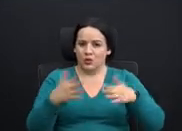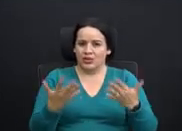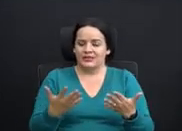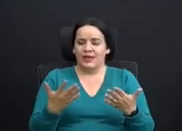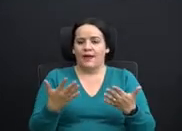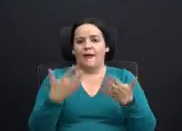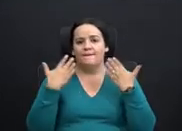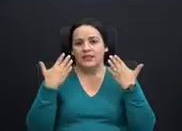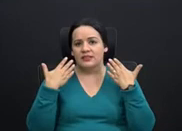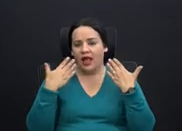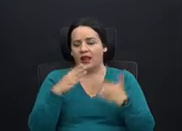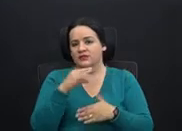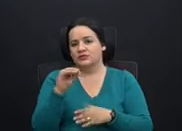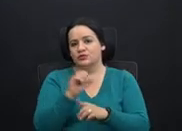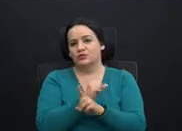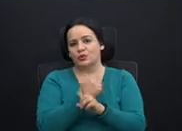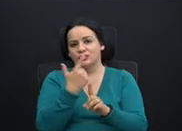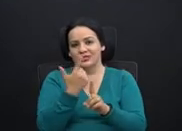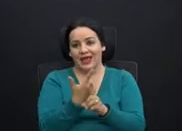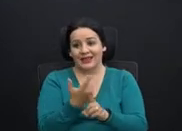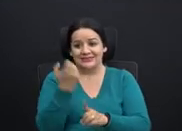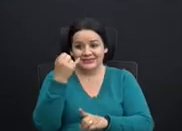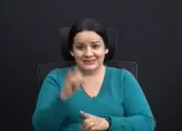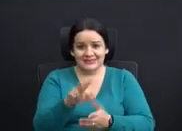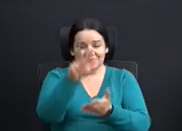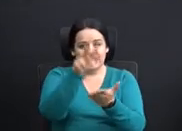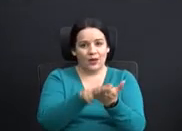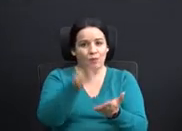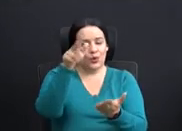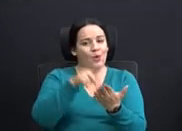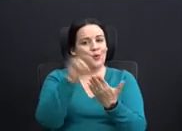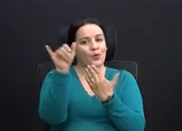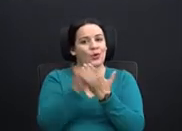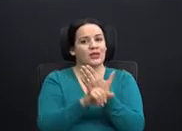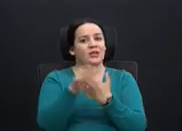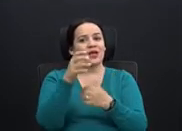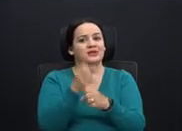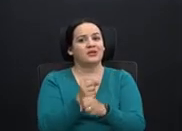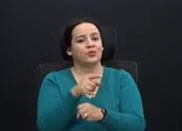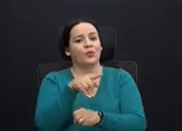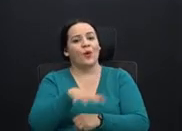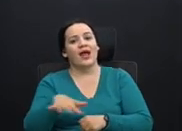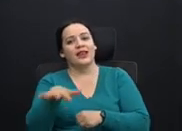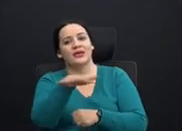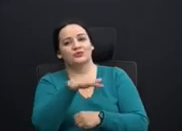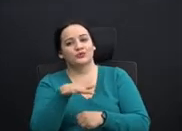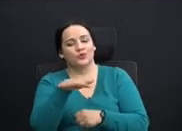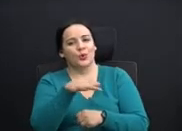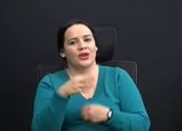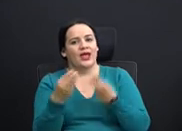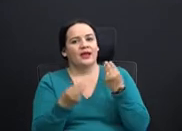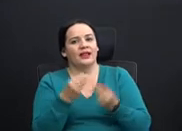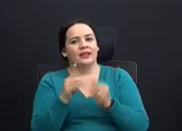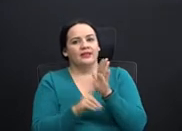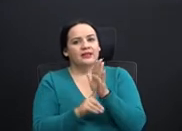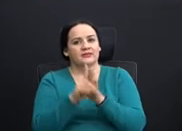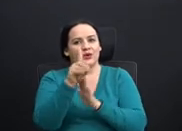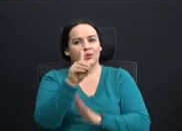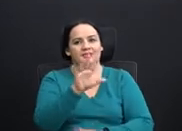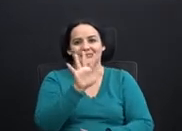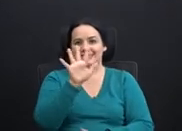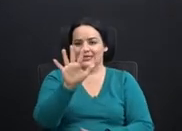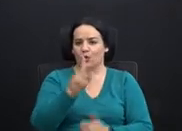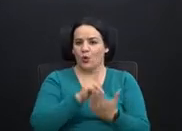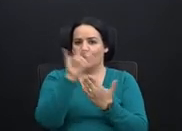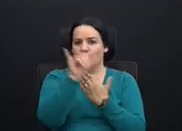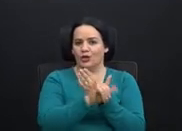sociales. Si se aprobara este proyecto, se estaría generando para la zona al menos el desarrollo de 5